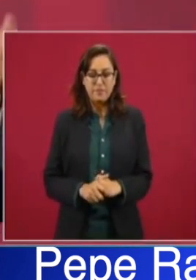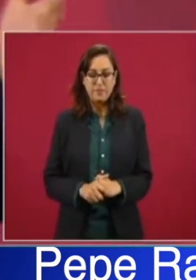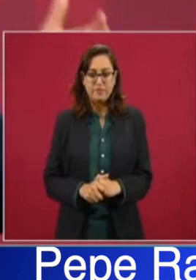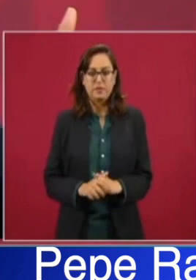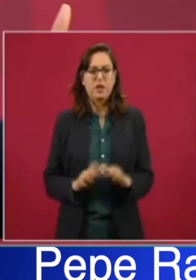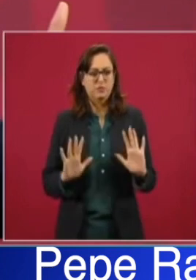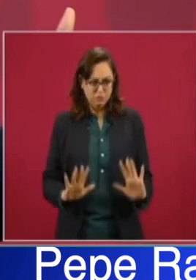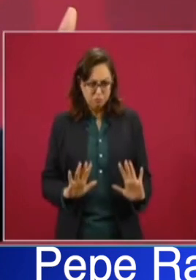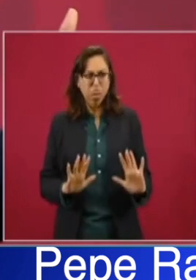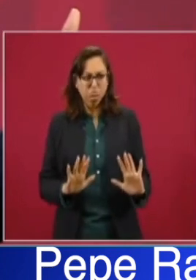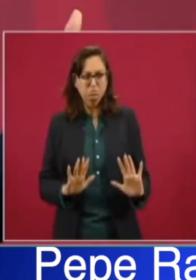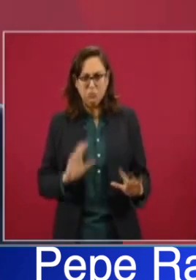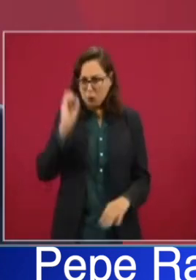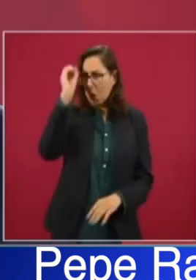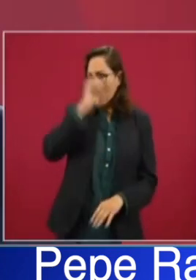Podemos tener diferencias,